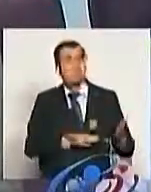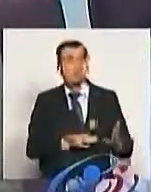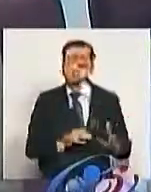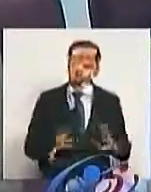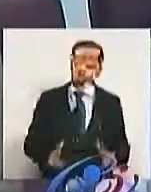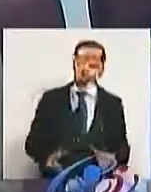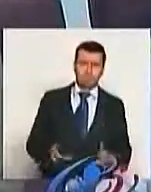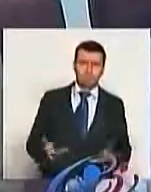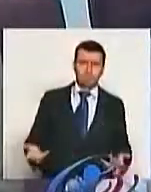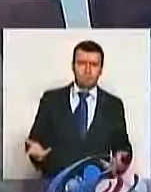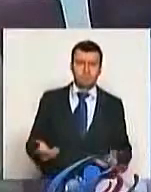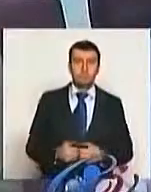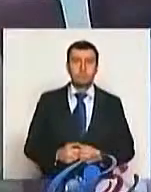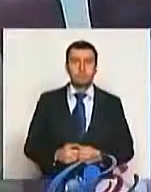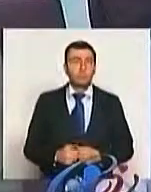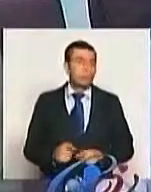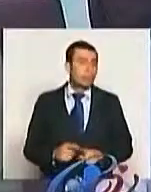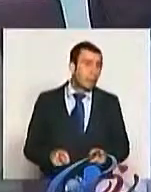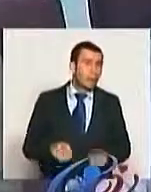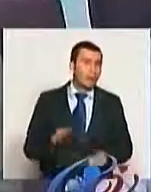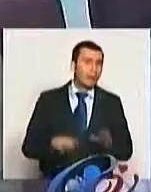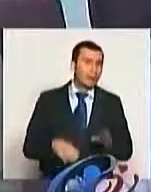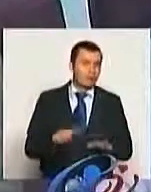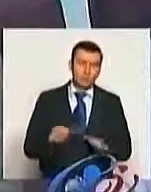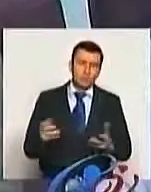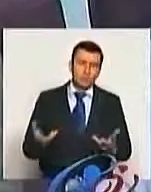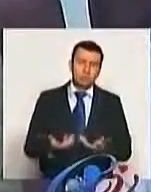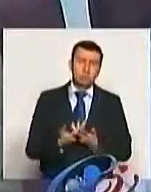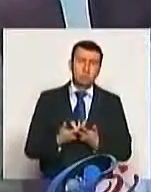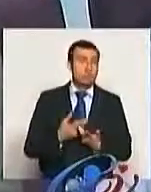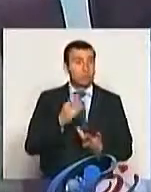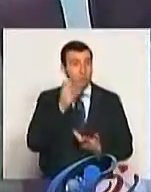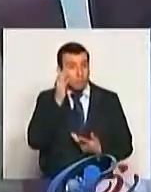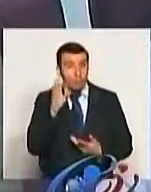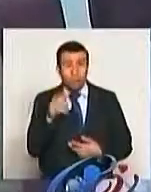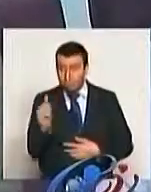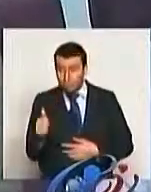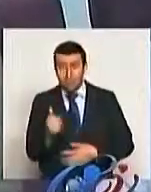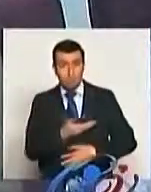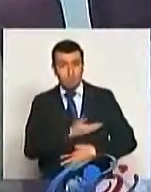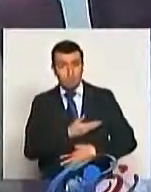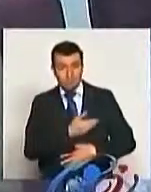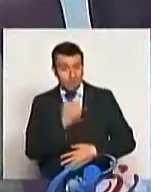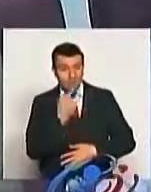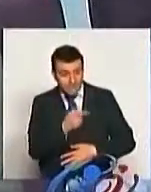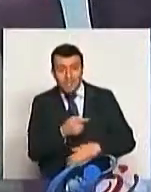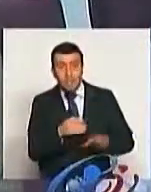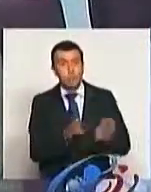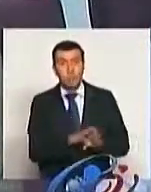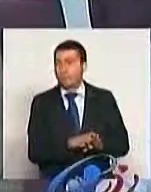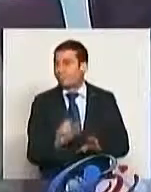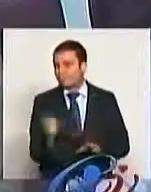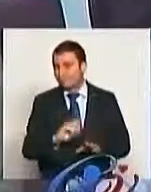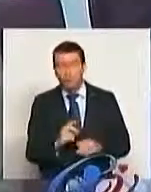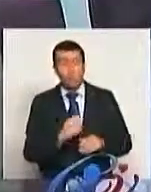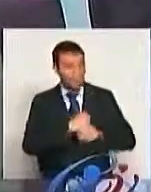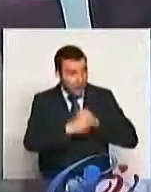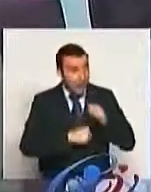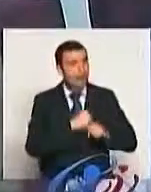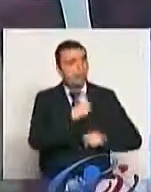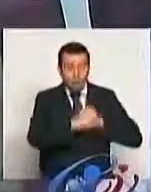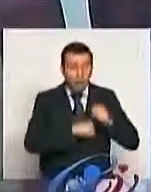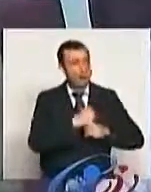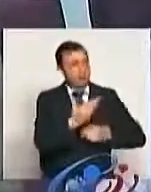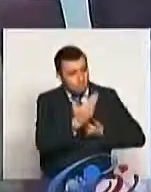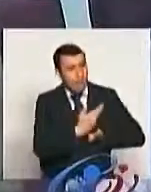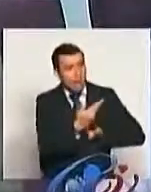Pero se preguntaría uno, ¿y si fuera la mamá de ellos? le dirían lo mismo. Es que es muy